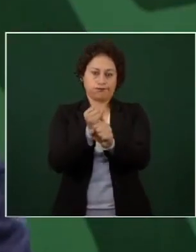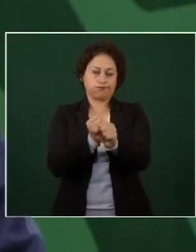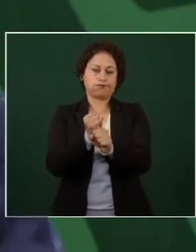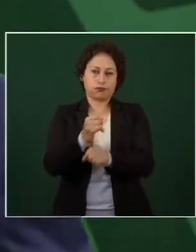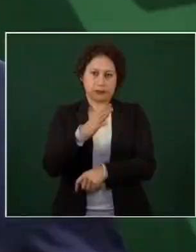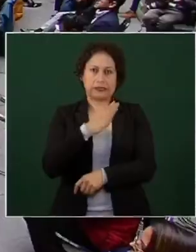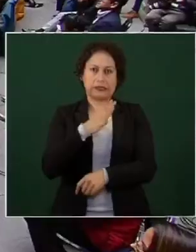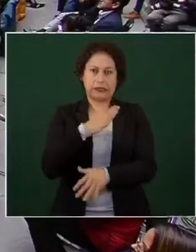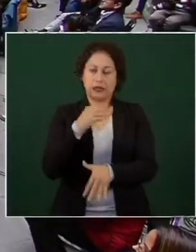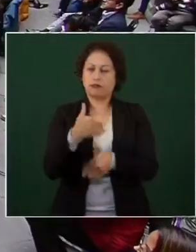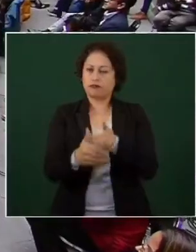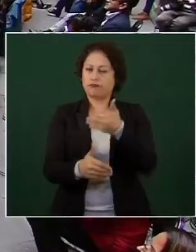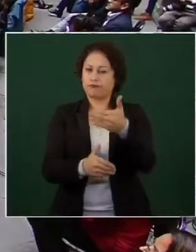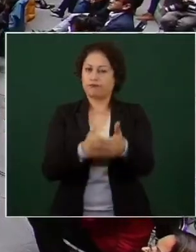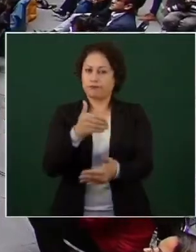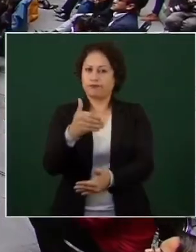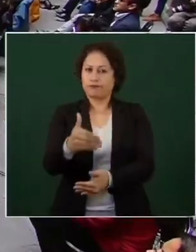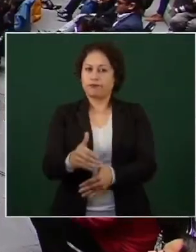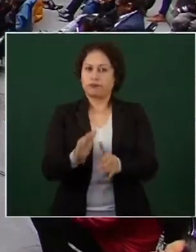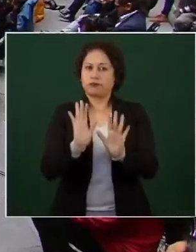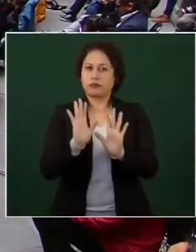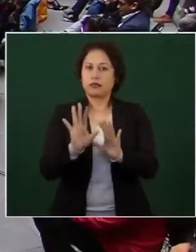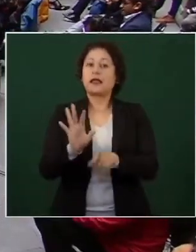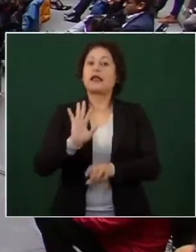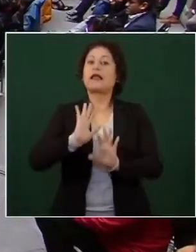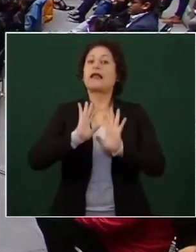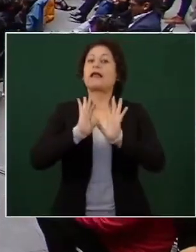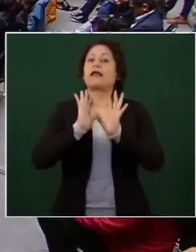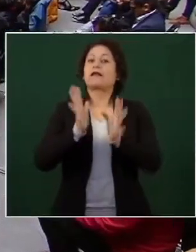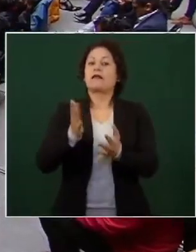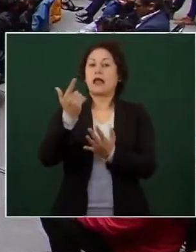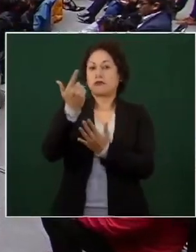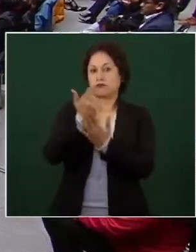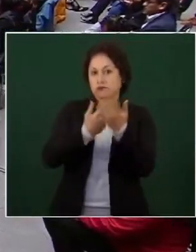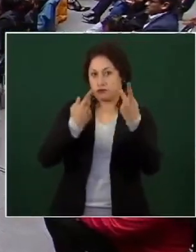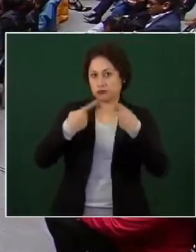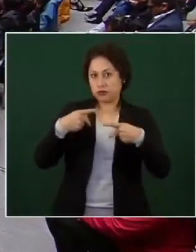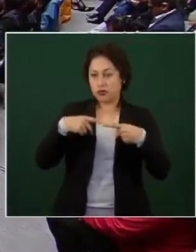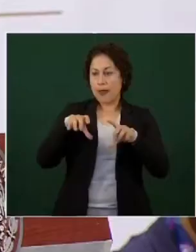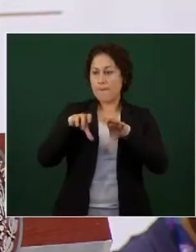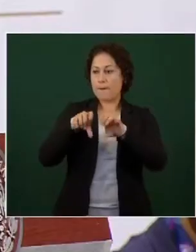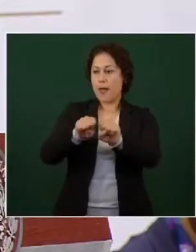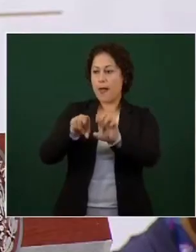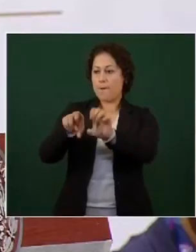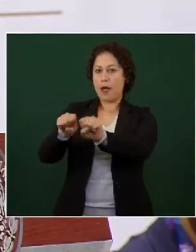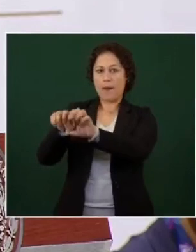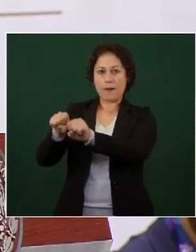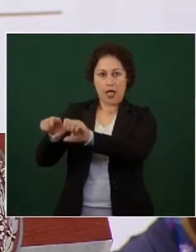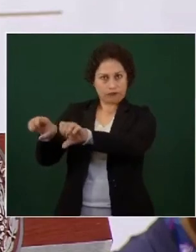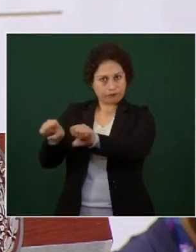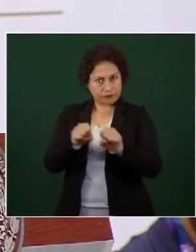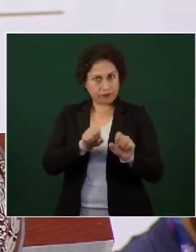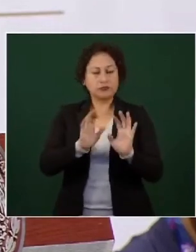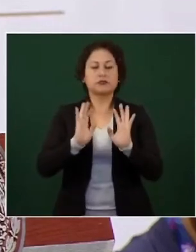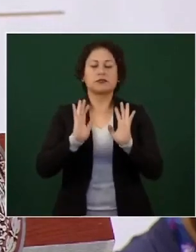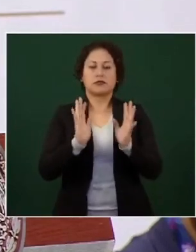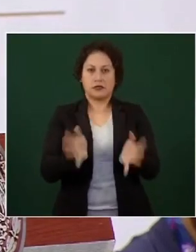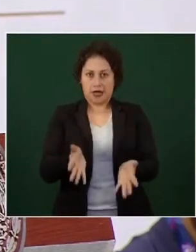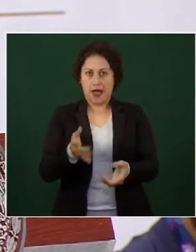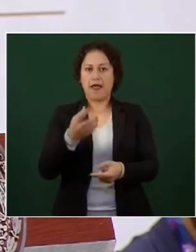Y ya hay detenidos y ya se